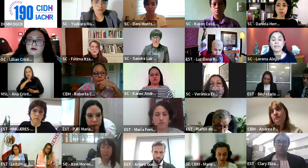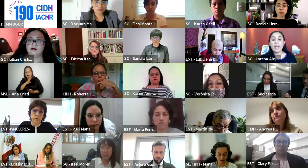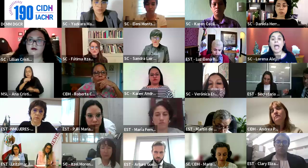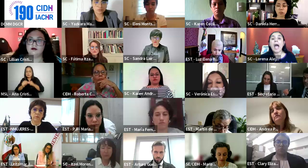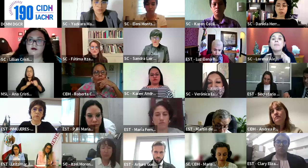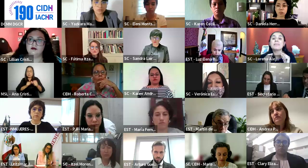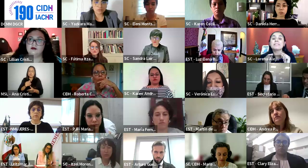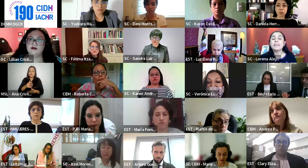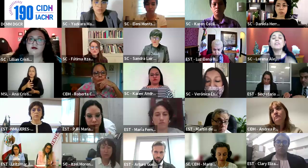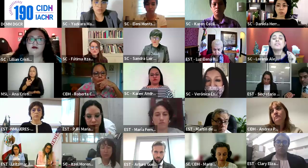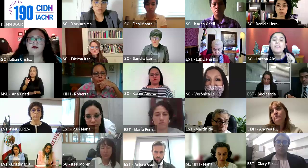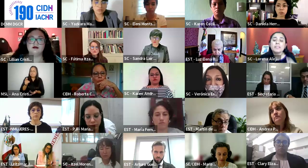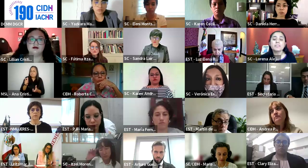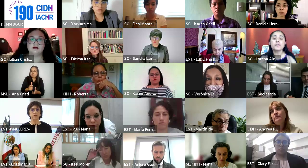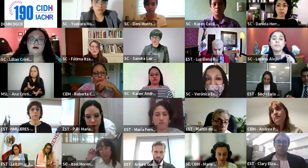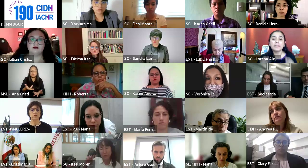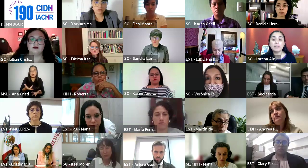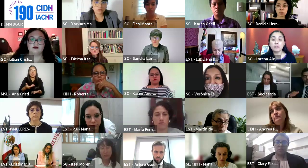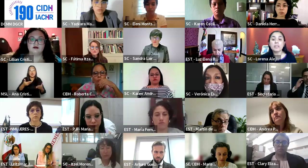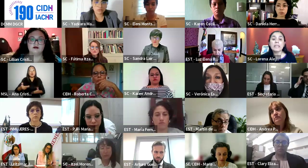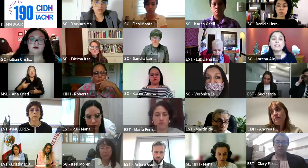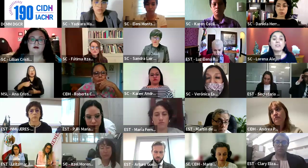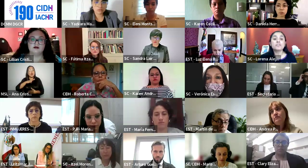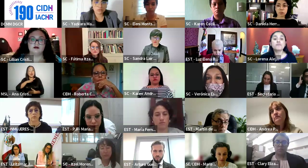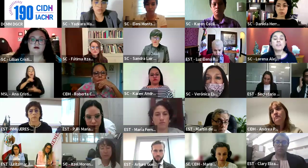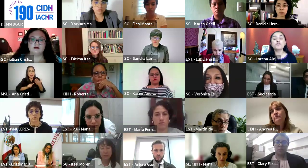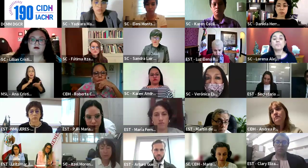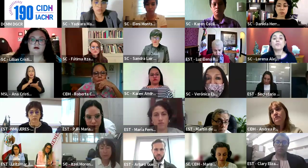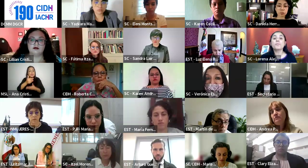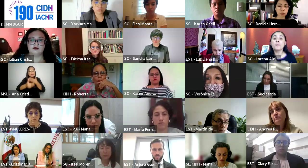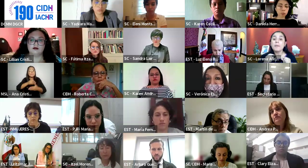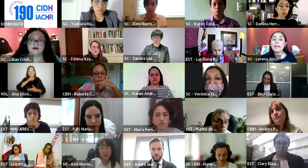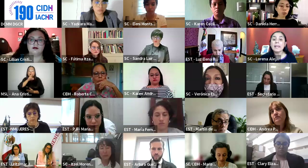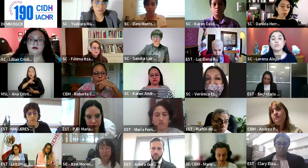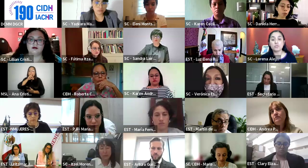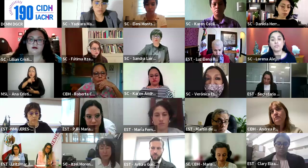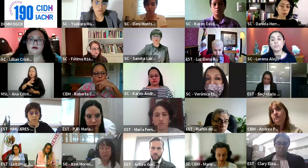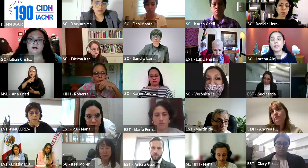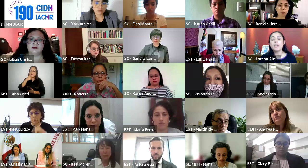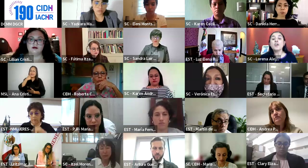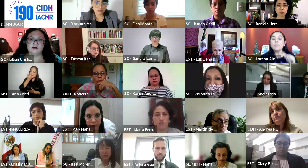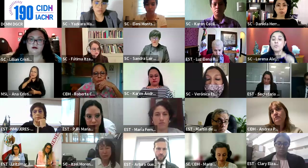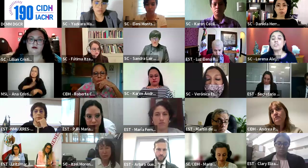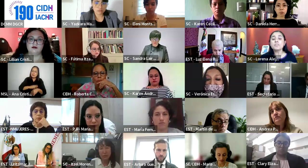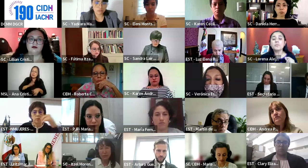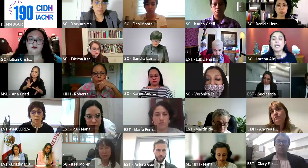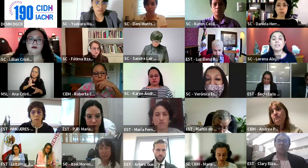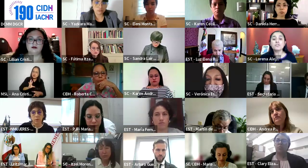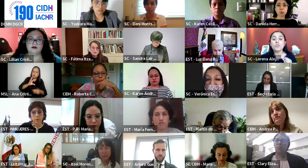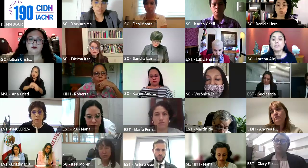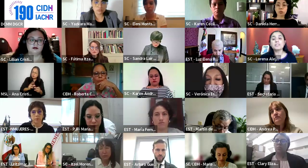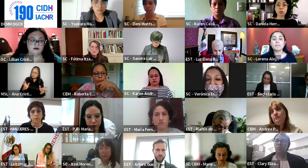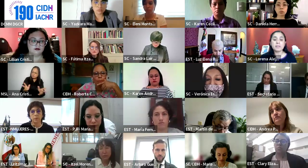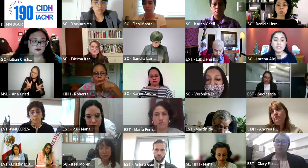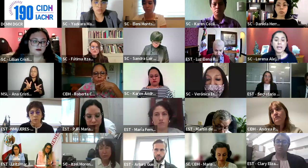desarrollo. A pesar de los avances normativos y de los esfuerzos por promover la inclusión, muchas